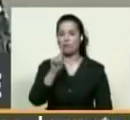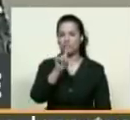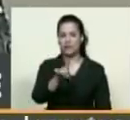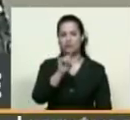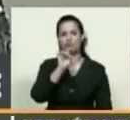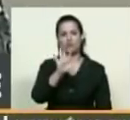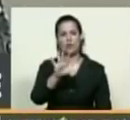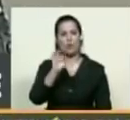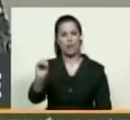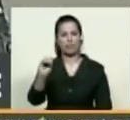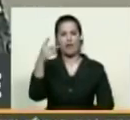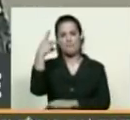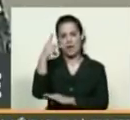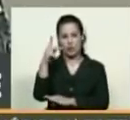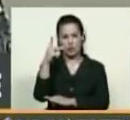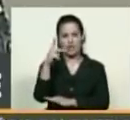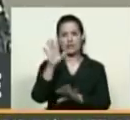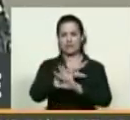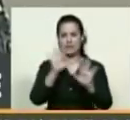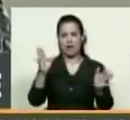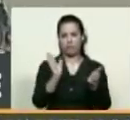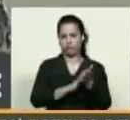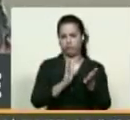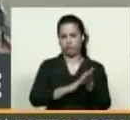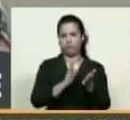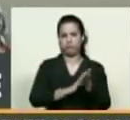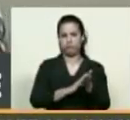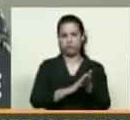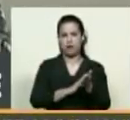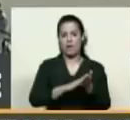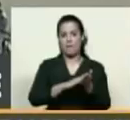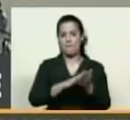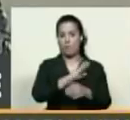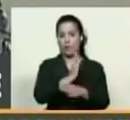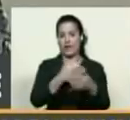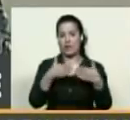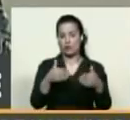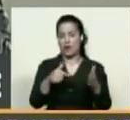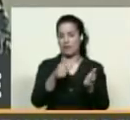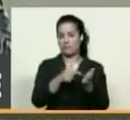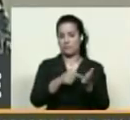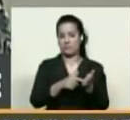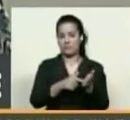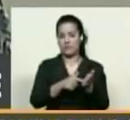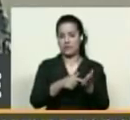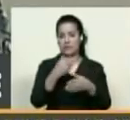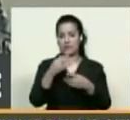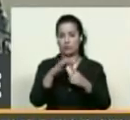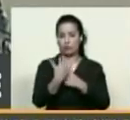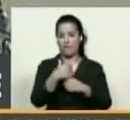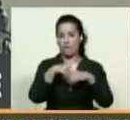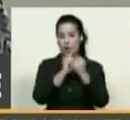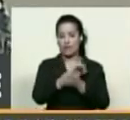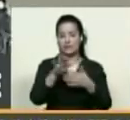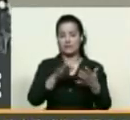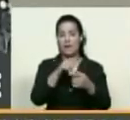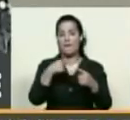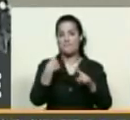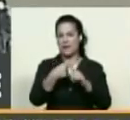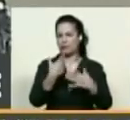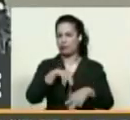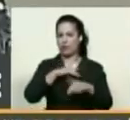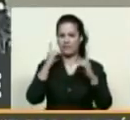150 parroquias que habían sido calificadas en el Poder Electoral por los hechos de violencia y habíamos tomado medidas